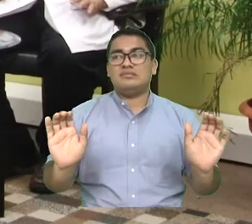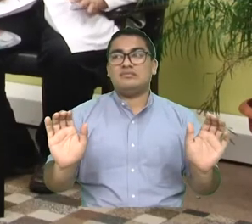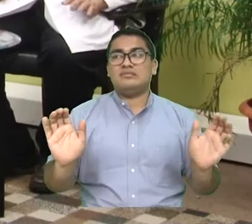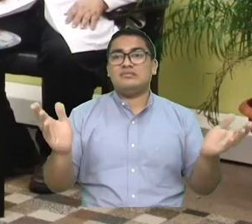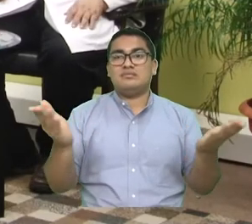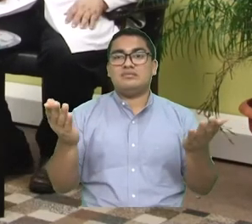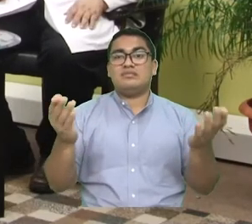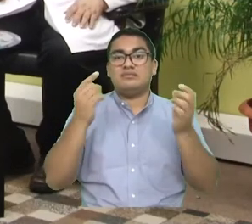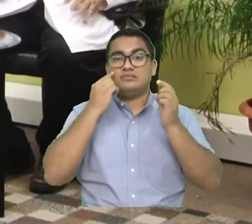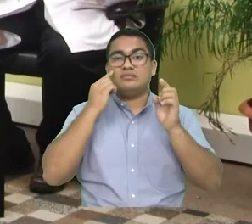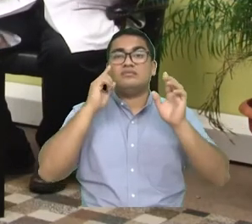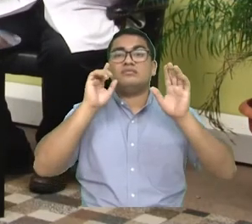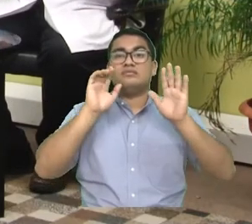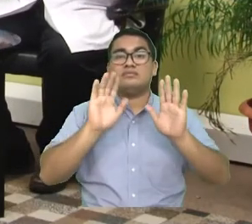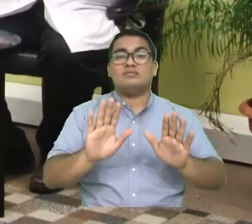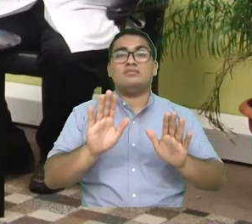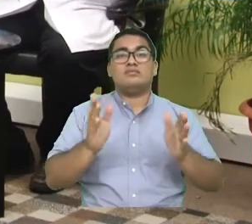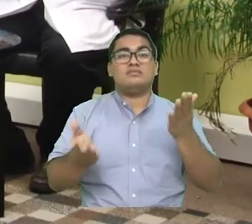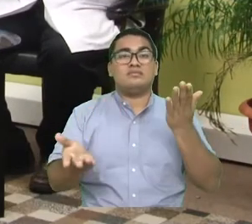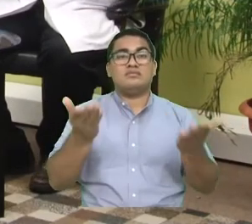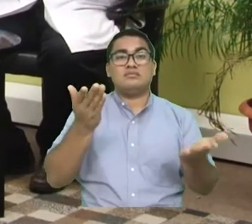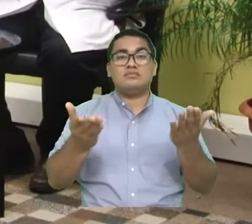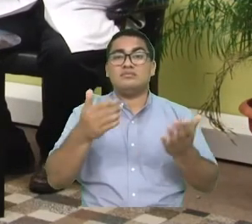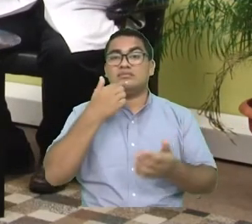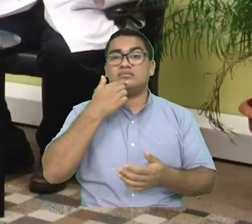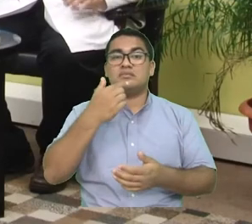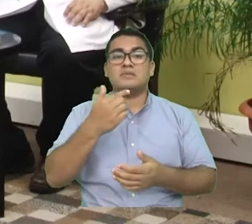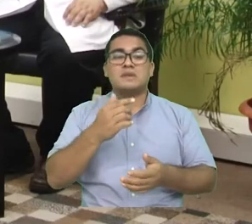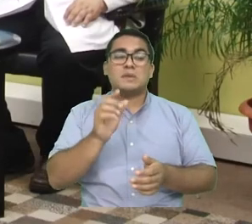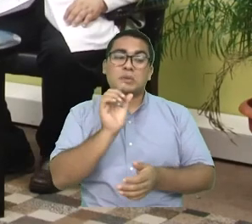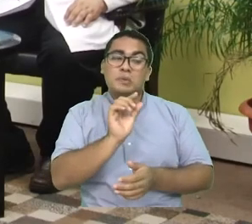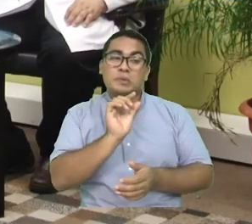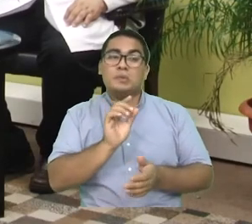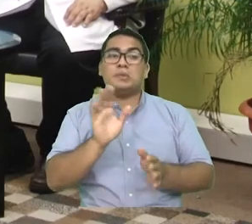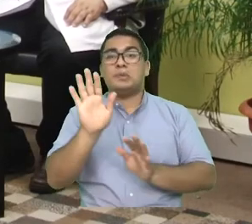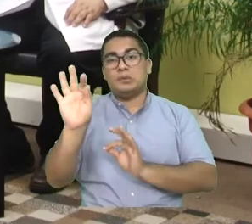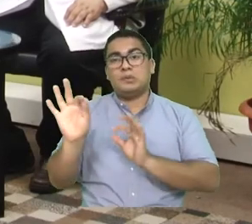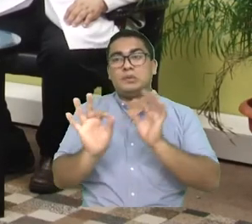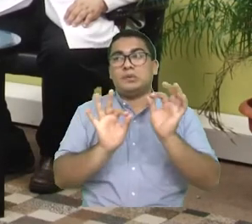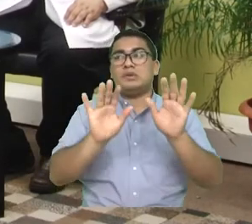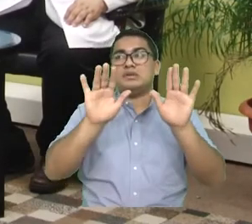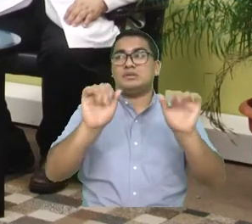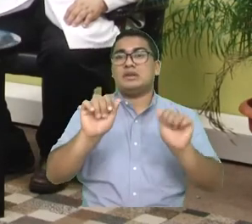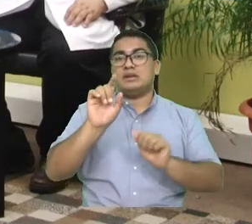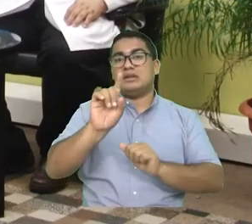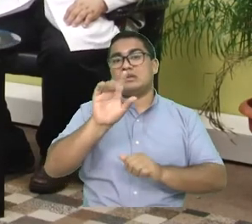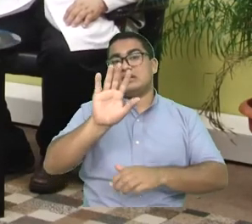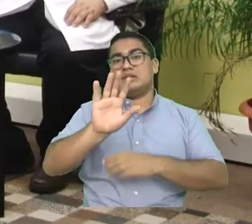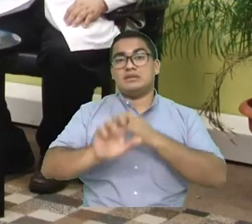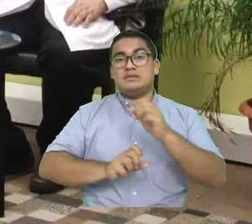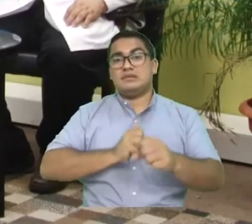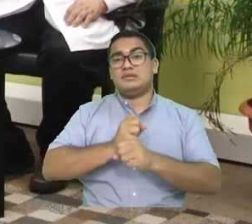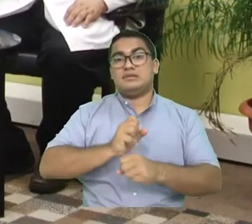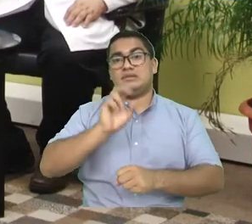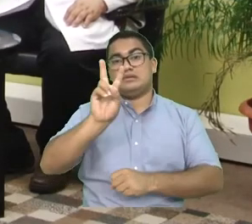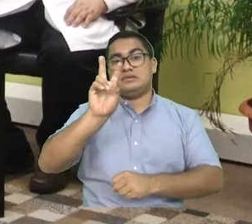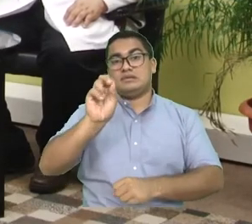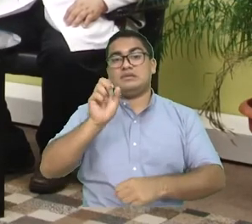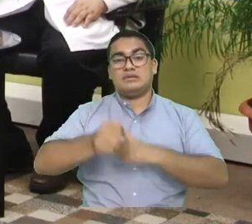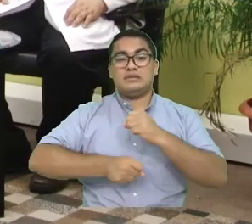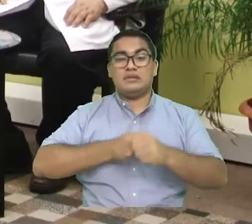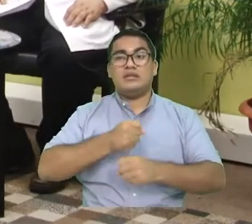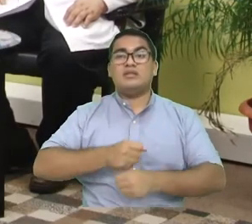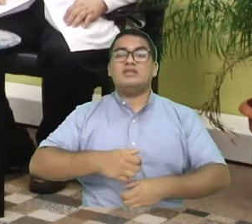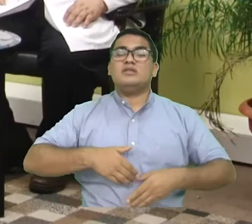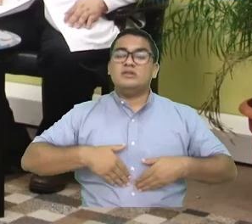tener mucho cuidado, porque tal vez las manifestaciones son leves, pero ya cuando tienen 15, 20 años ya comienzan los dolores y las